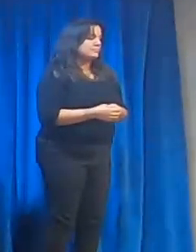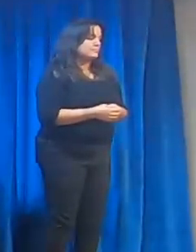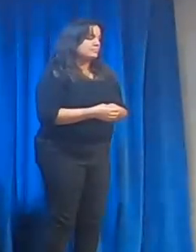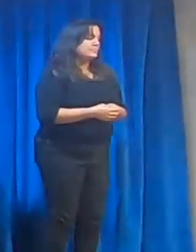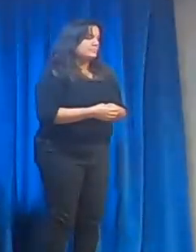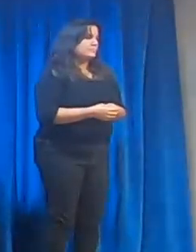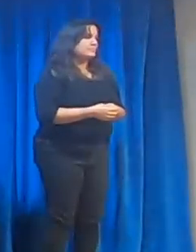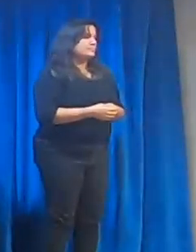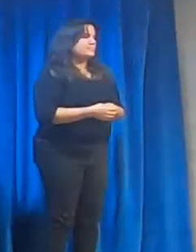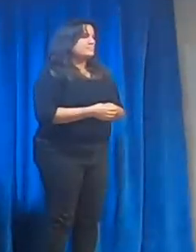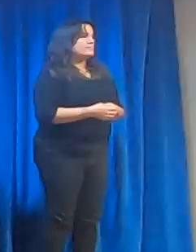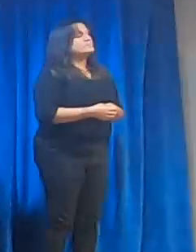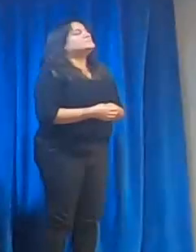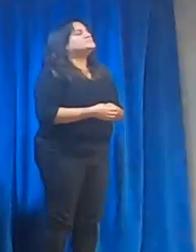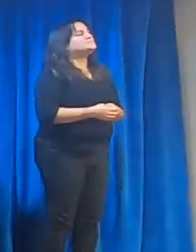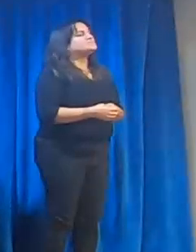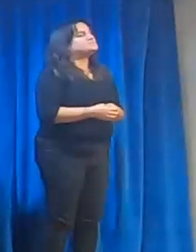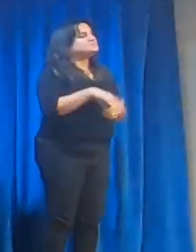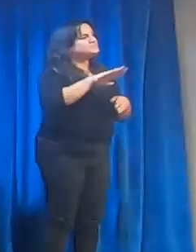Los juegos de crianza,